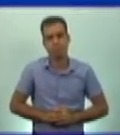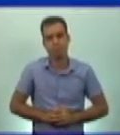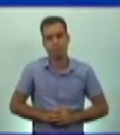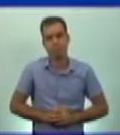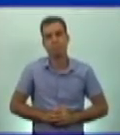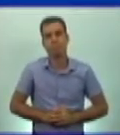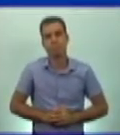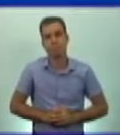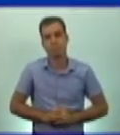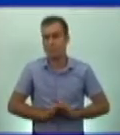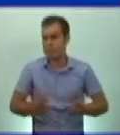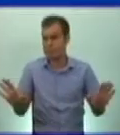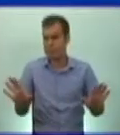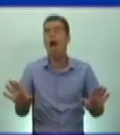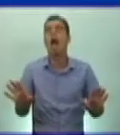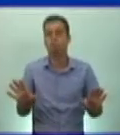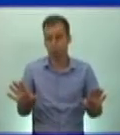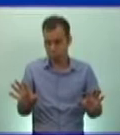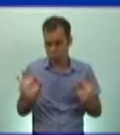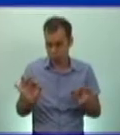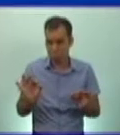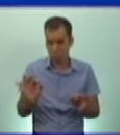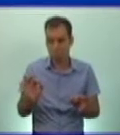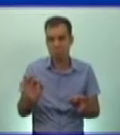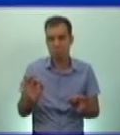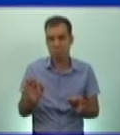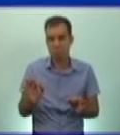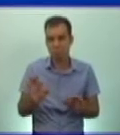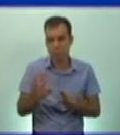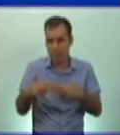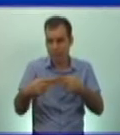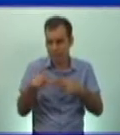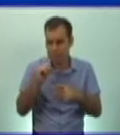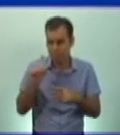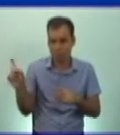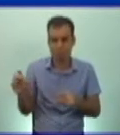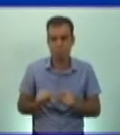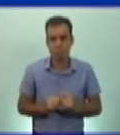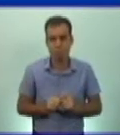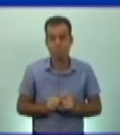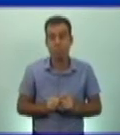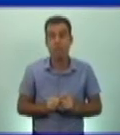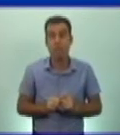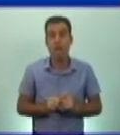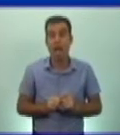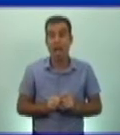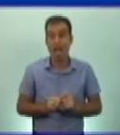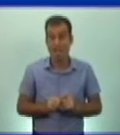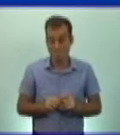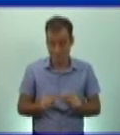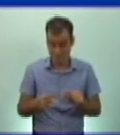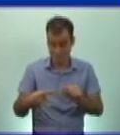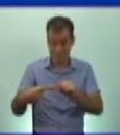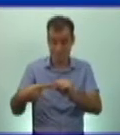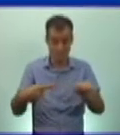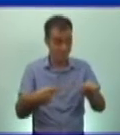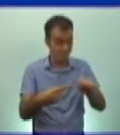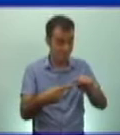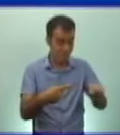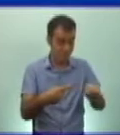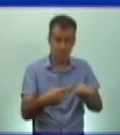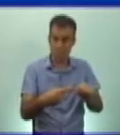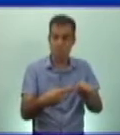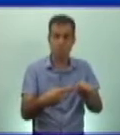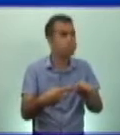Por tanto, ya está ajustada la ecuación. Y fíjense que quité la flecha y pongo un signo igual, que es lo que me dice que en